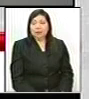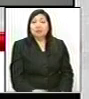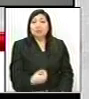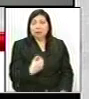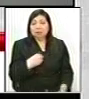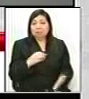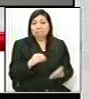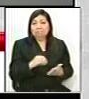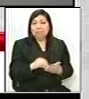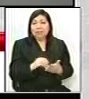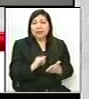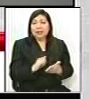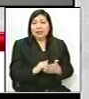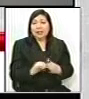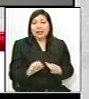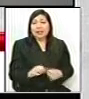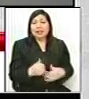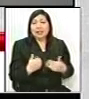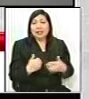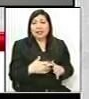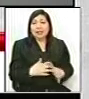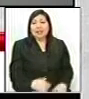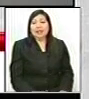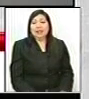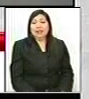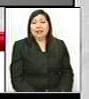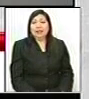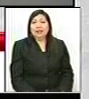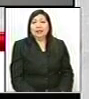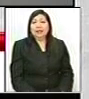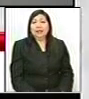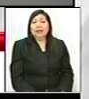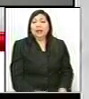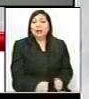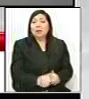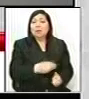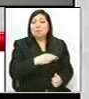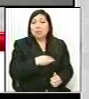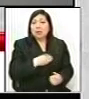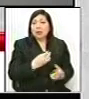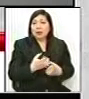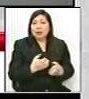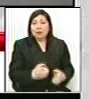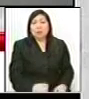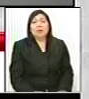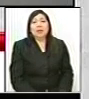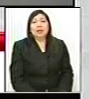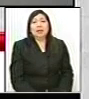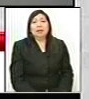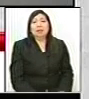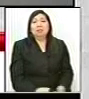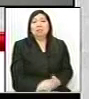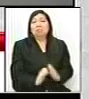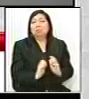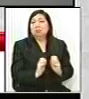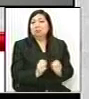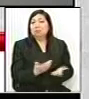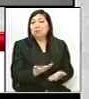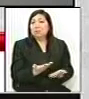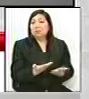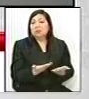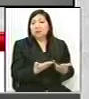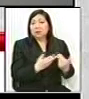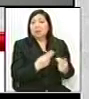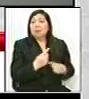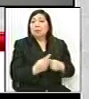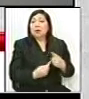nuestra propuesta, que ya se ha concluido, repito, se ha tamizado con el Ministerio de la Economía, que esperemos entregar en buenas manos